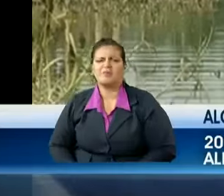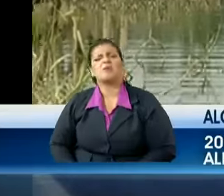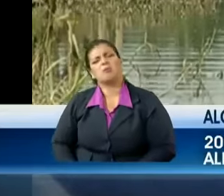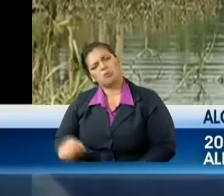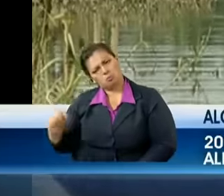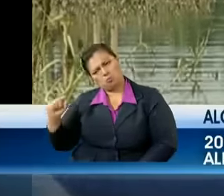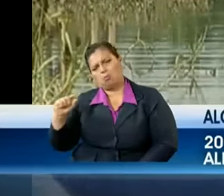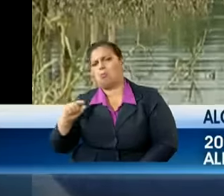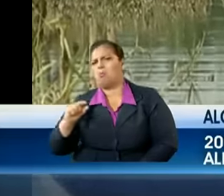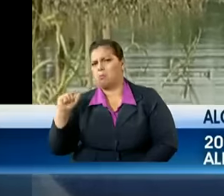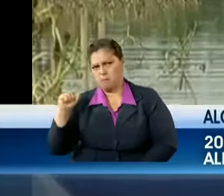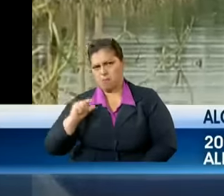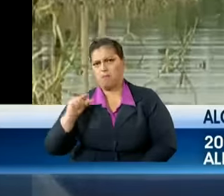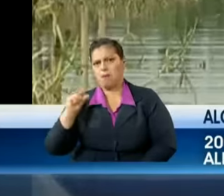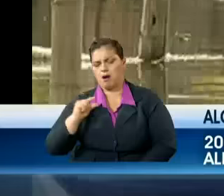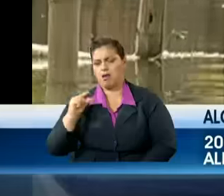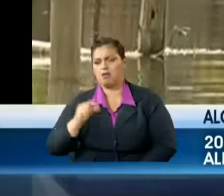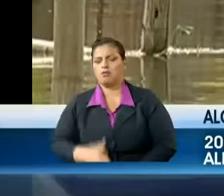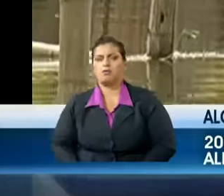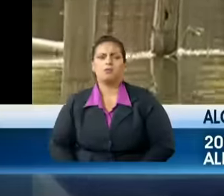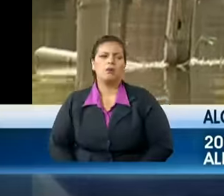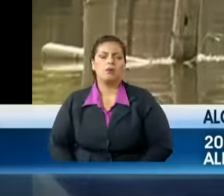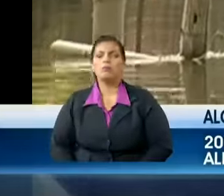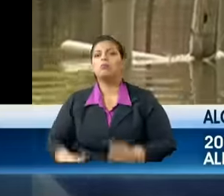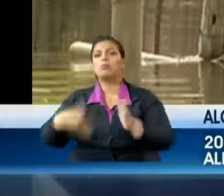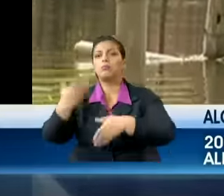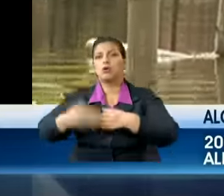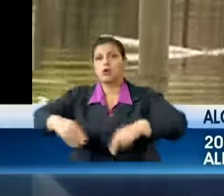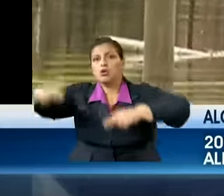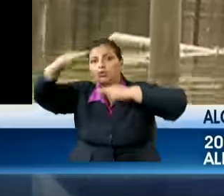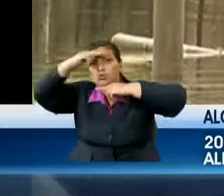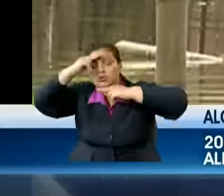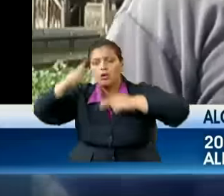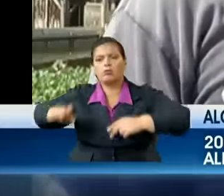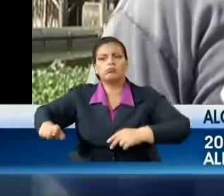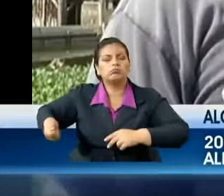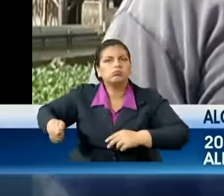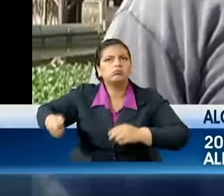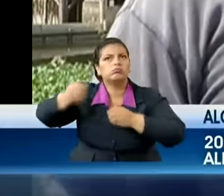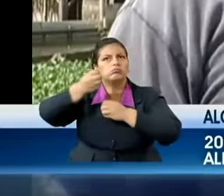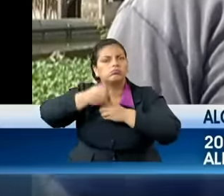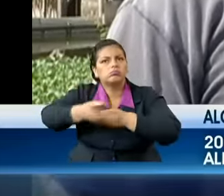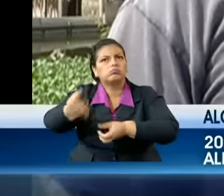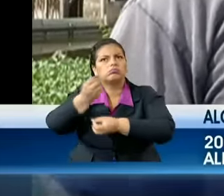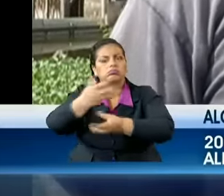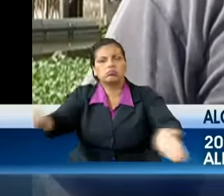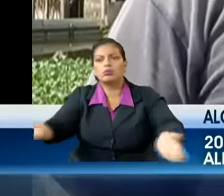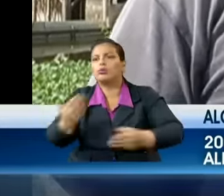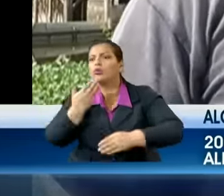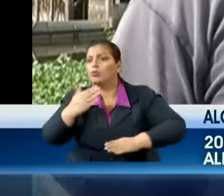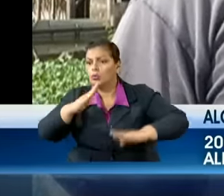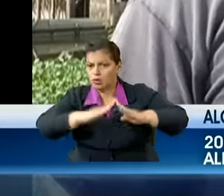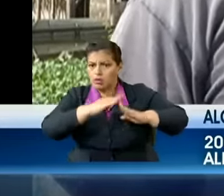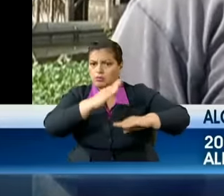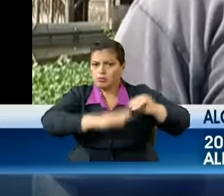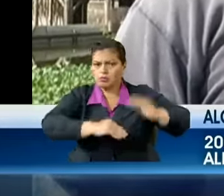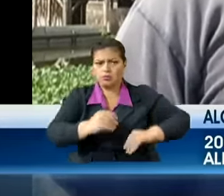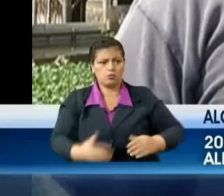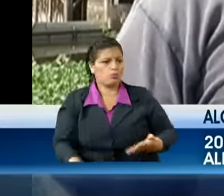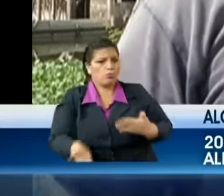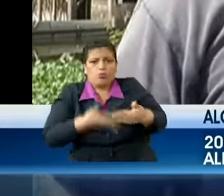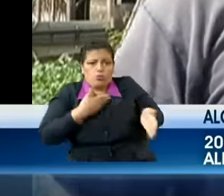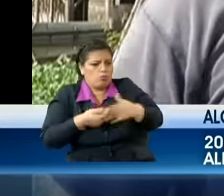cuáles serán los valores y, bueno, sobre todo que sean asequibles para las personas de escasos recursos. Claro, ¿por qué no? Contar que pagar poco a poco, pero la